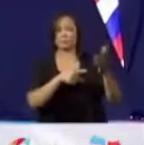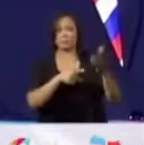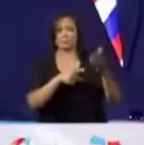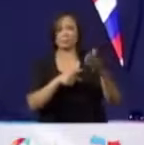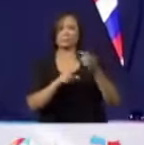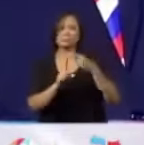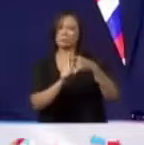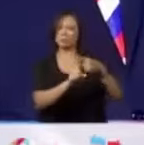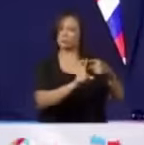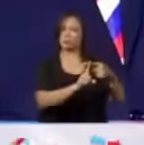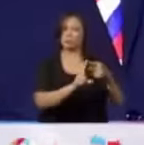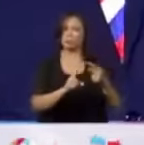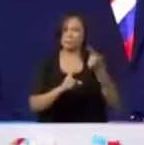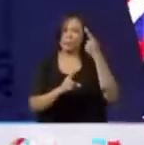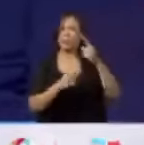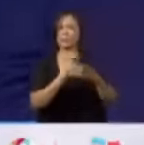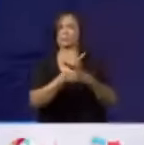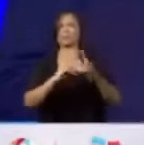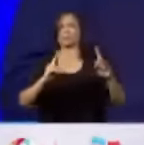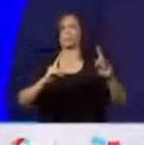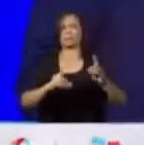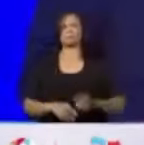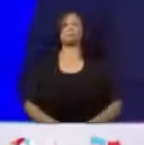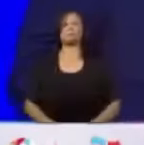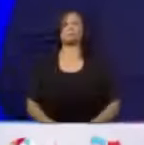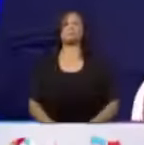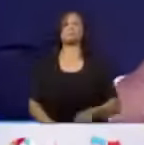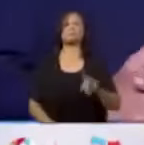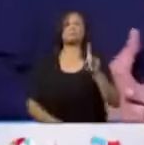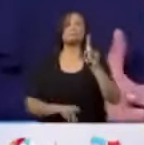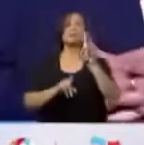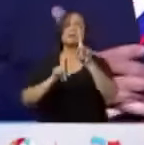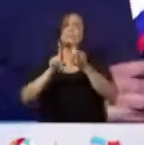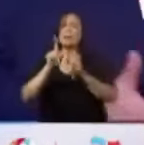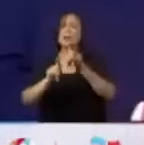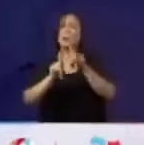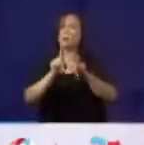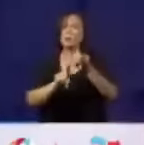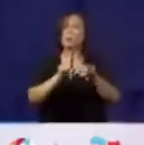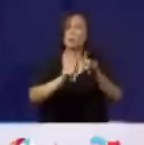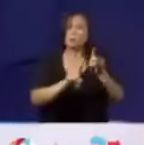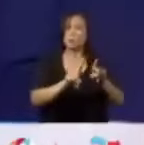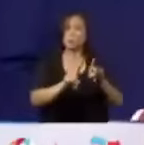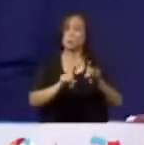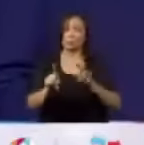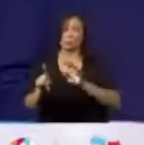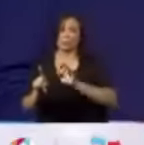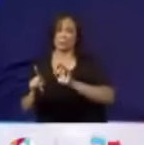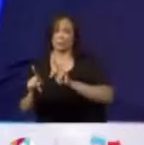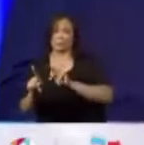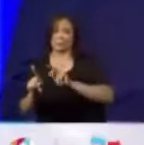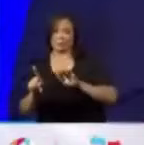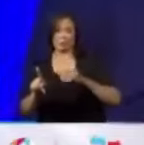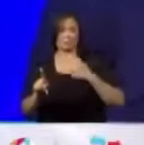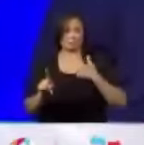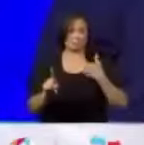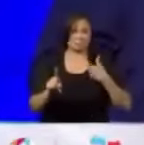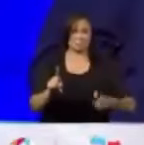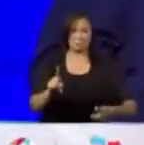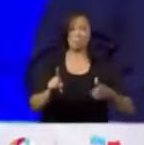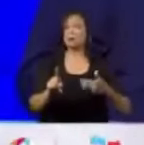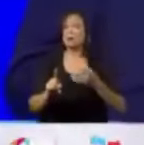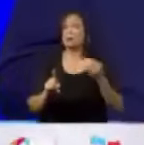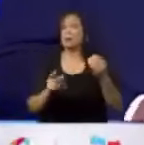suma a nuestra democracia. Las preguntas que estaremos presentando tanto Catherine como yo esta